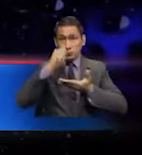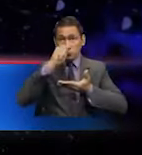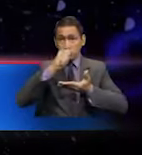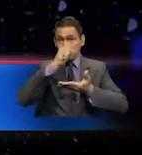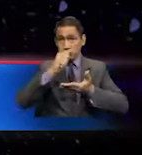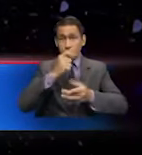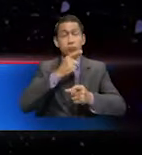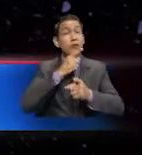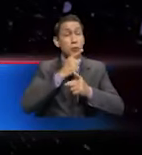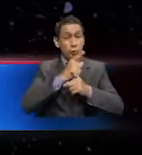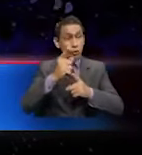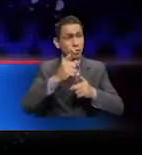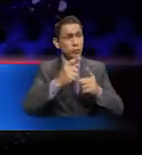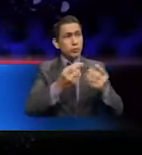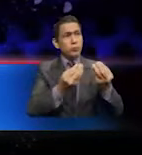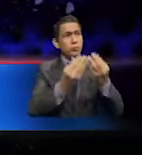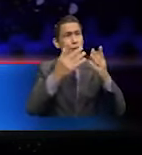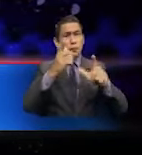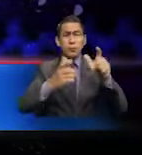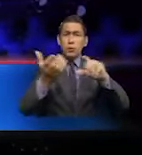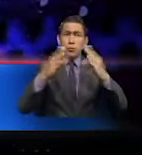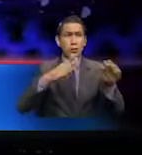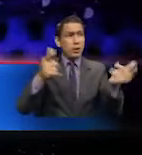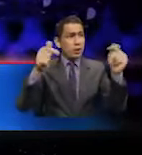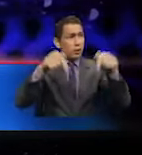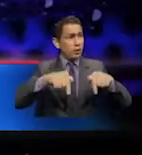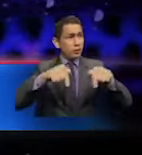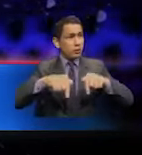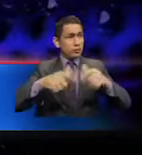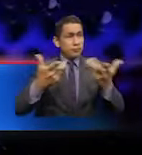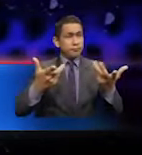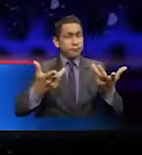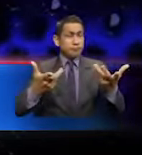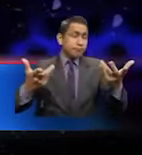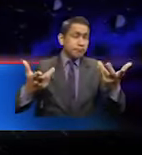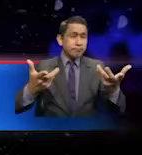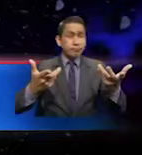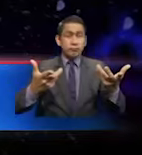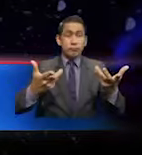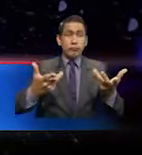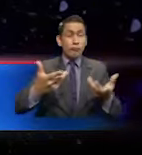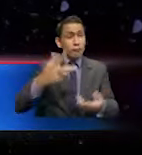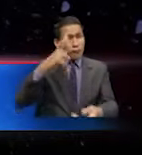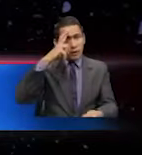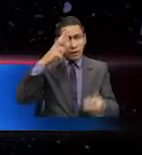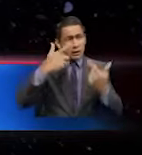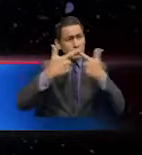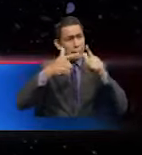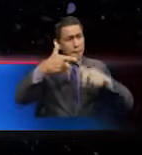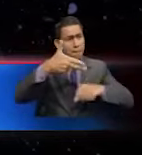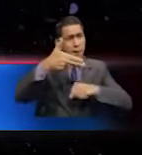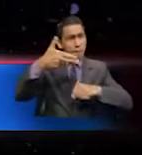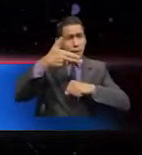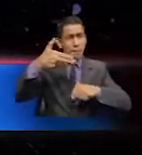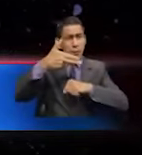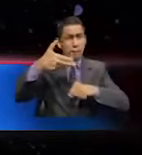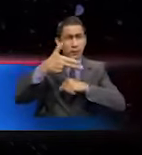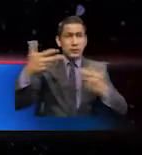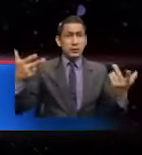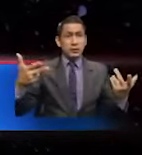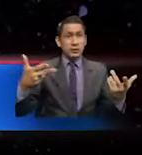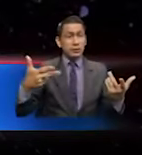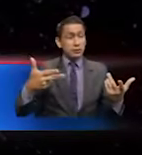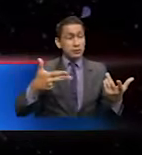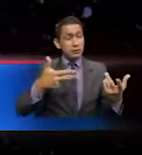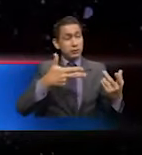que morir gente inocente, ¿verdad? Para que no queden, como ellos mismos dicen, testigos, matan y no se dan cuenta que dejan a la